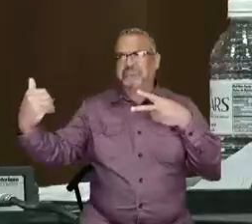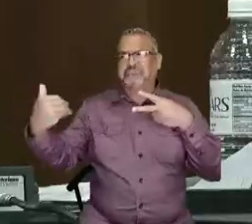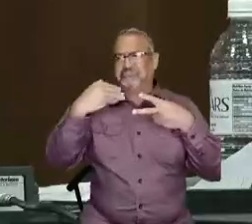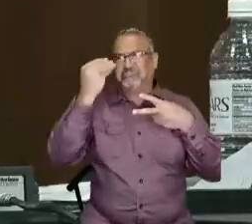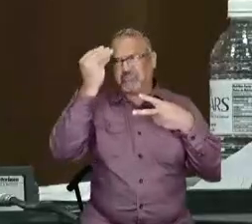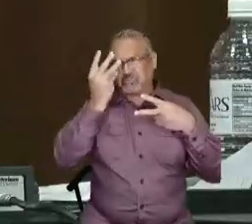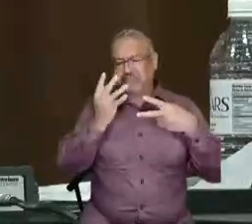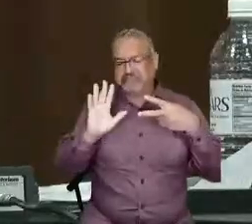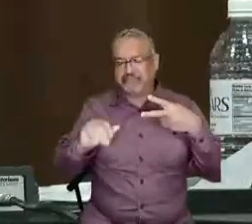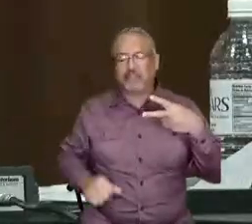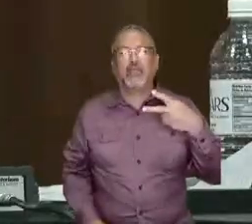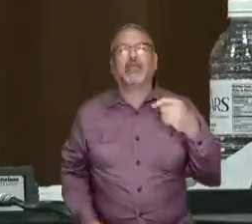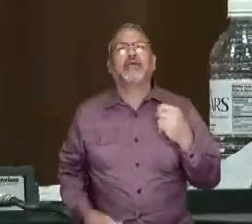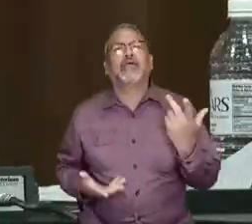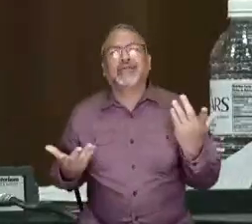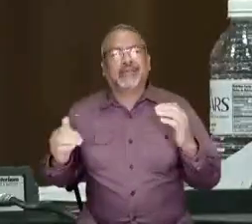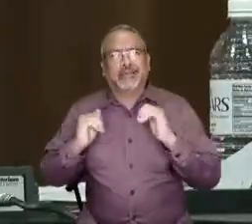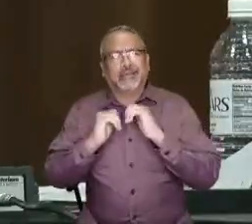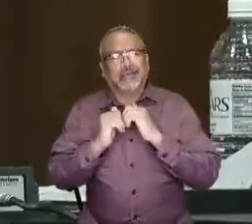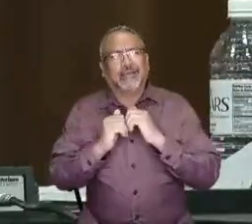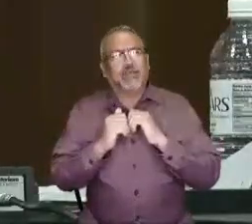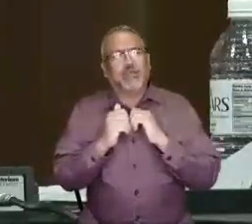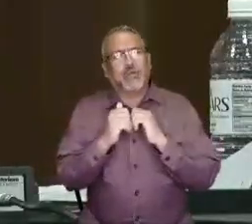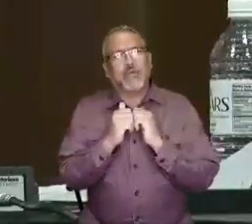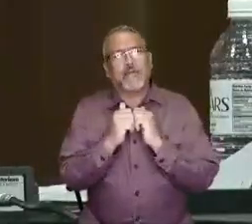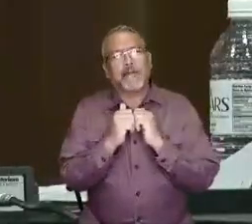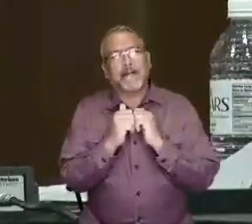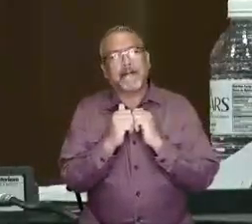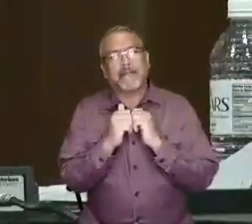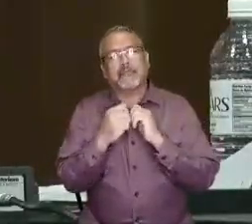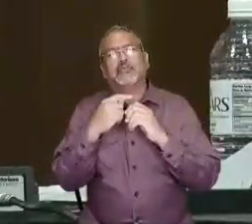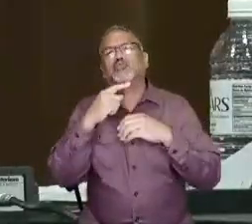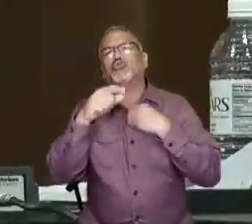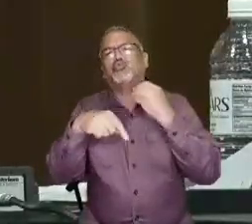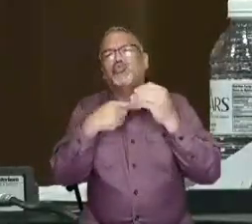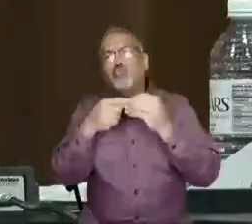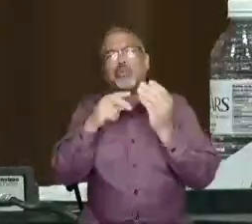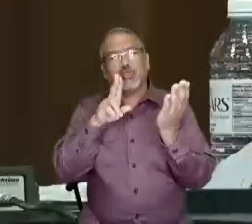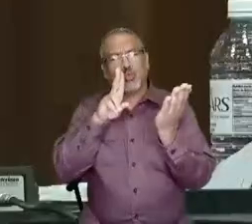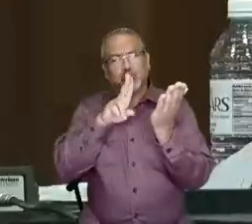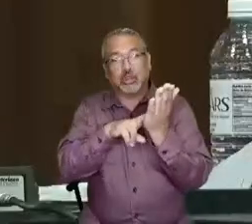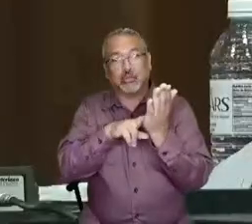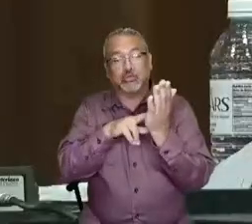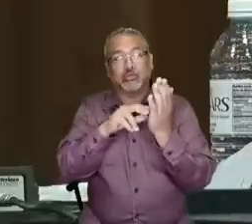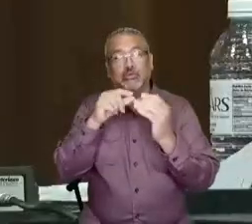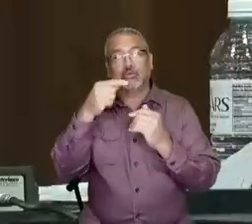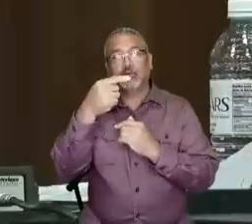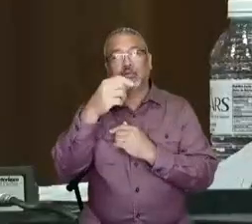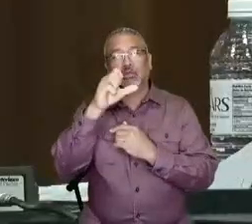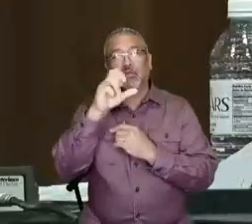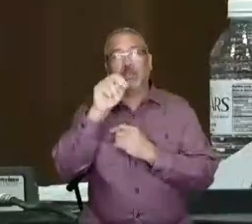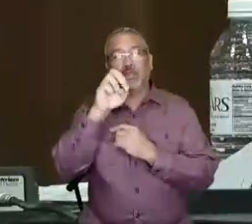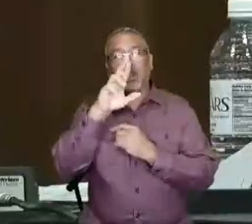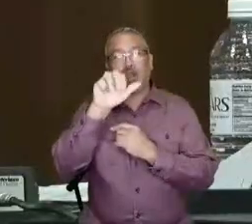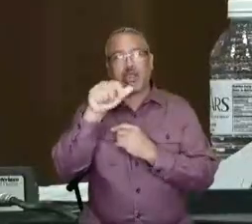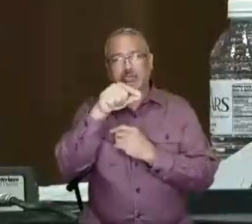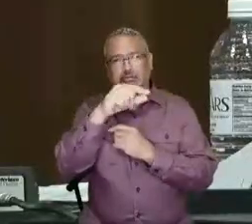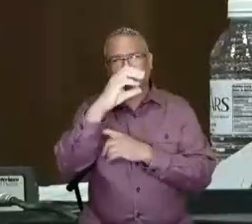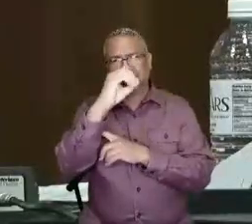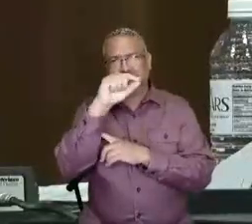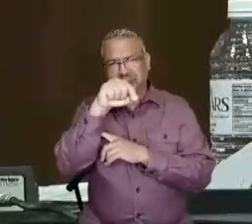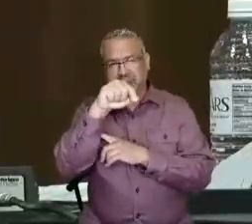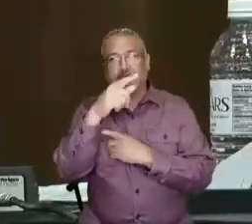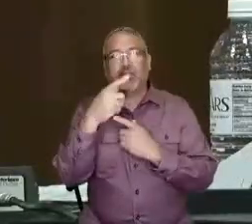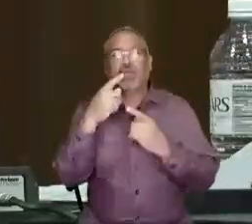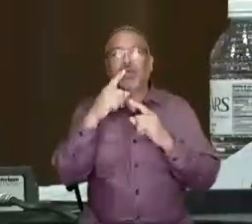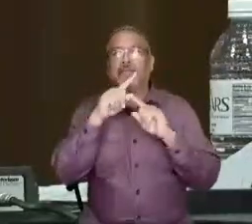adicional Cómo estamos en términos del contrato con generera cuando la empresa matriz